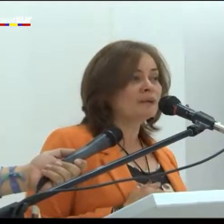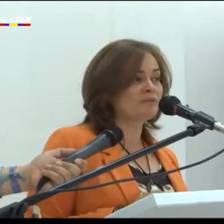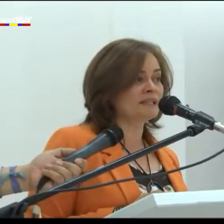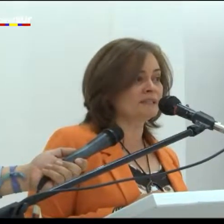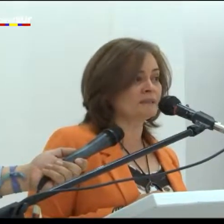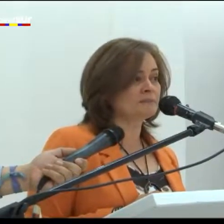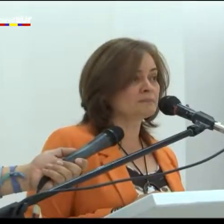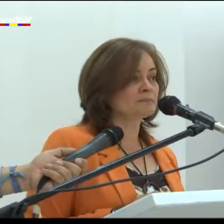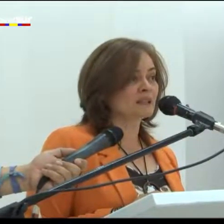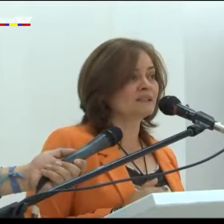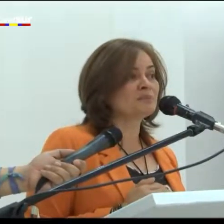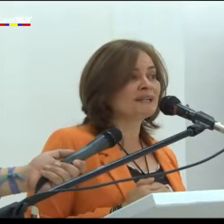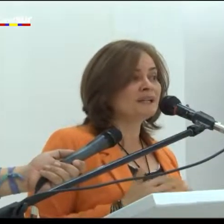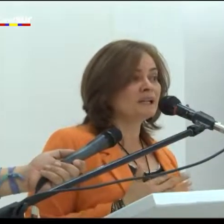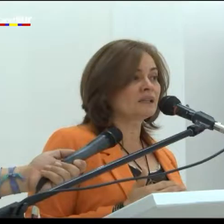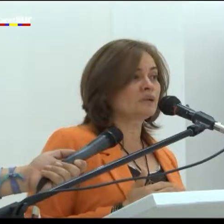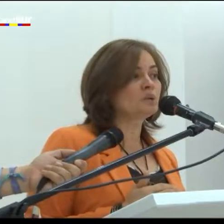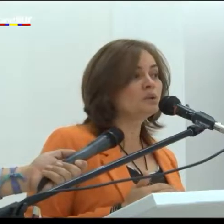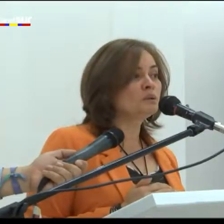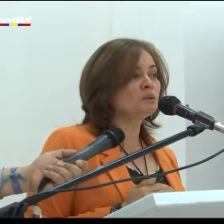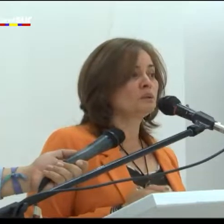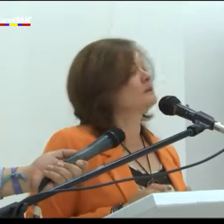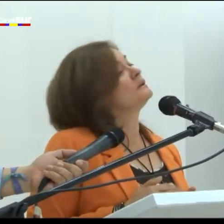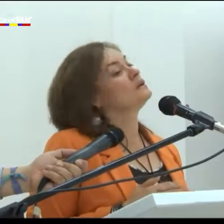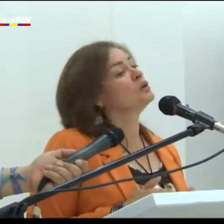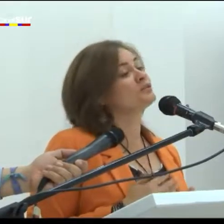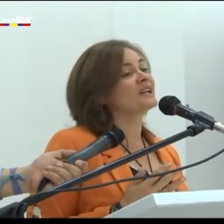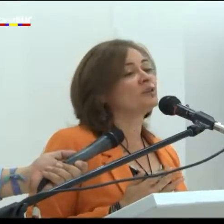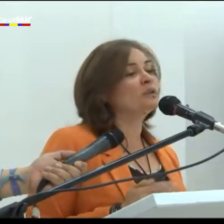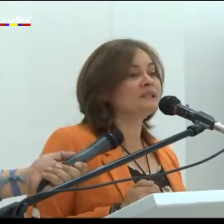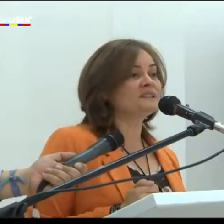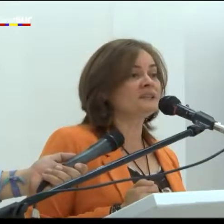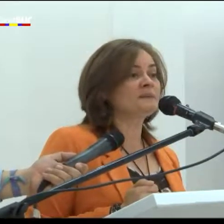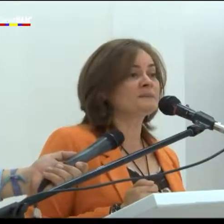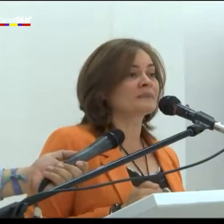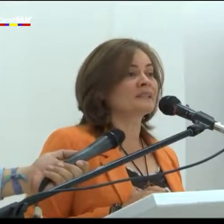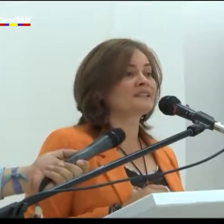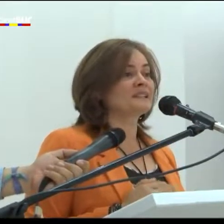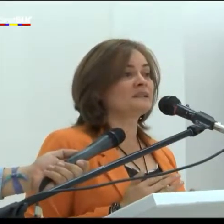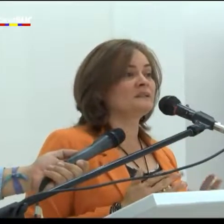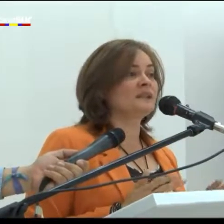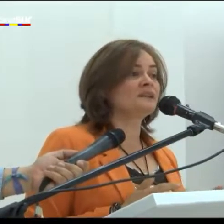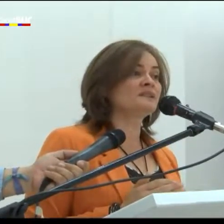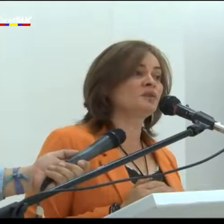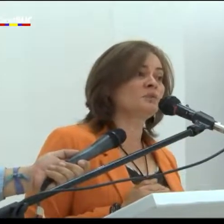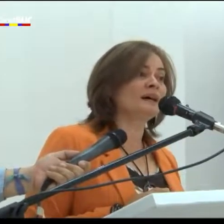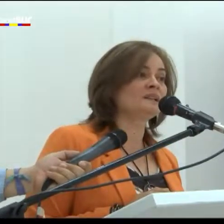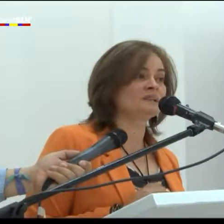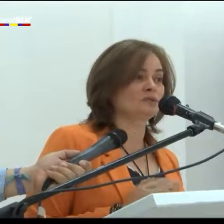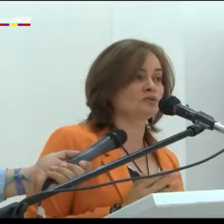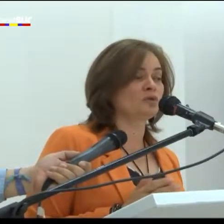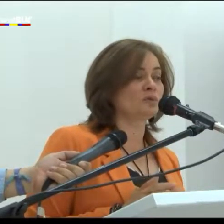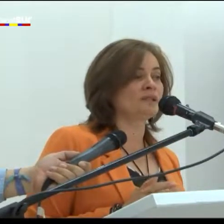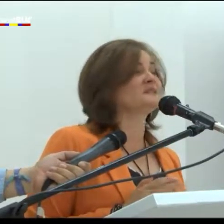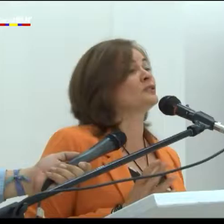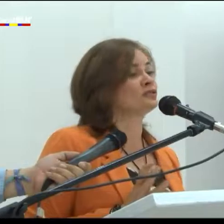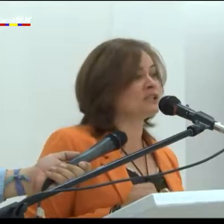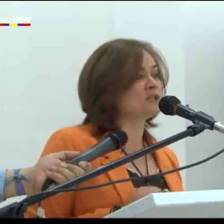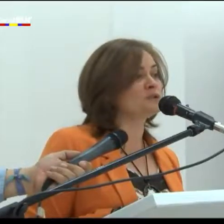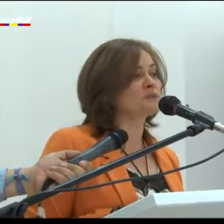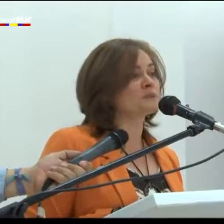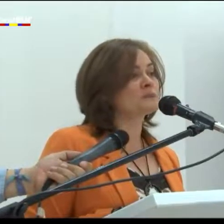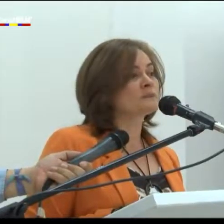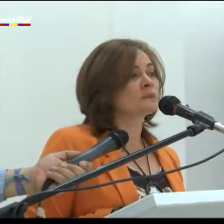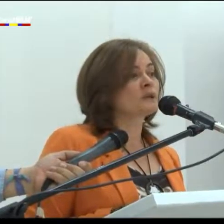determinado una fecha de manera que no obstaculice las actividades normales de los jóvenes, de